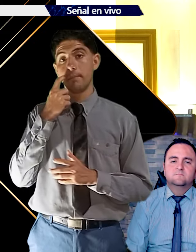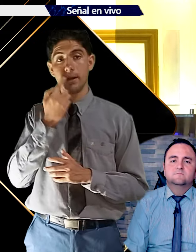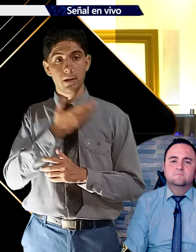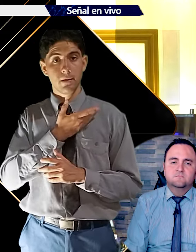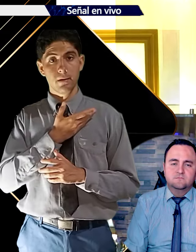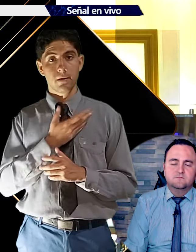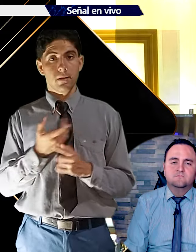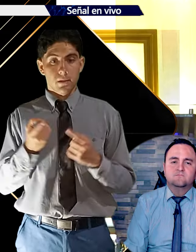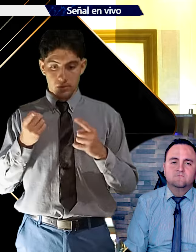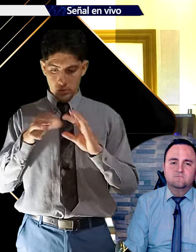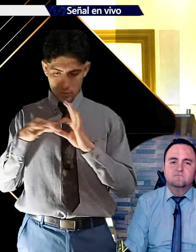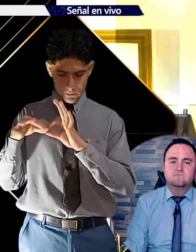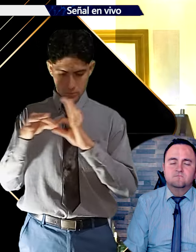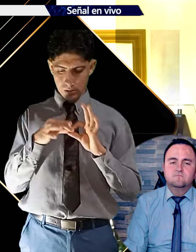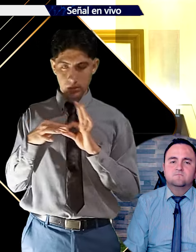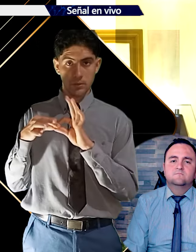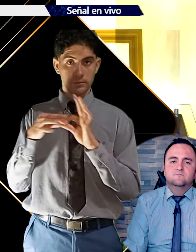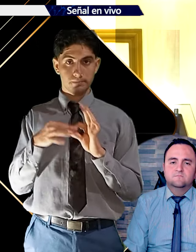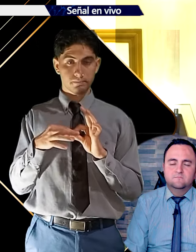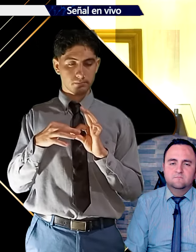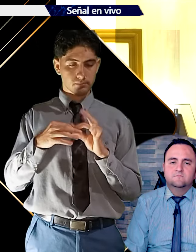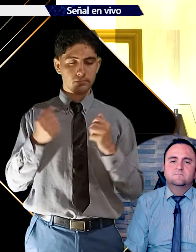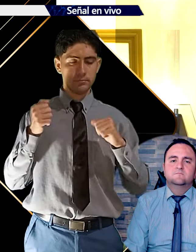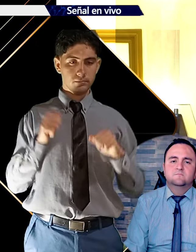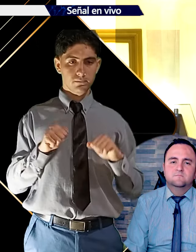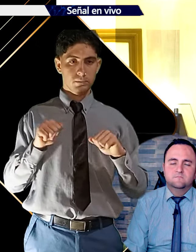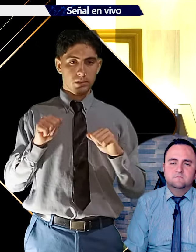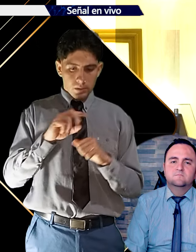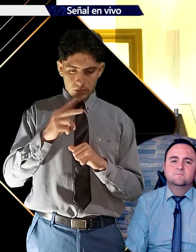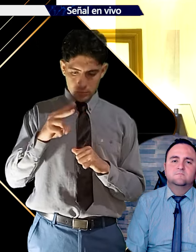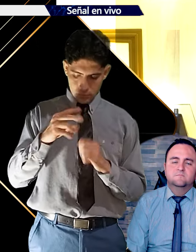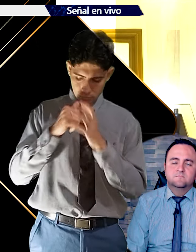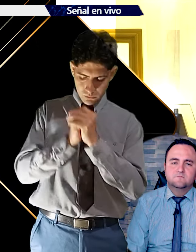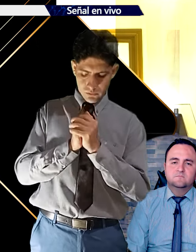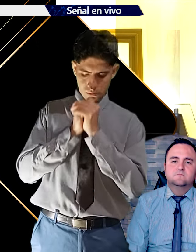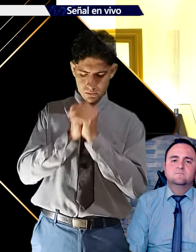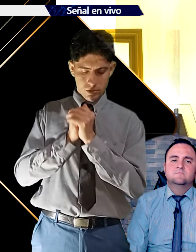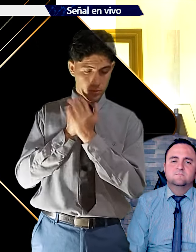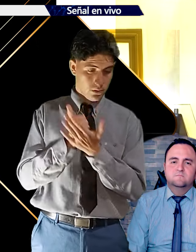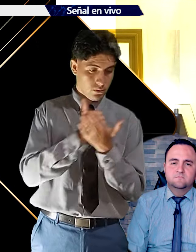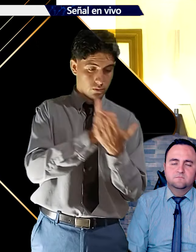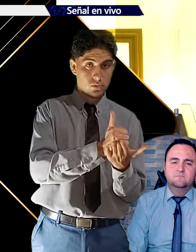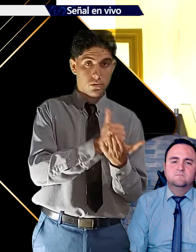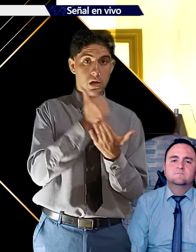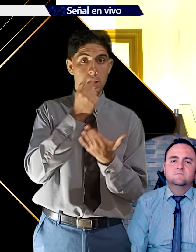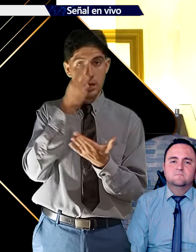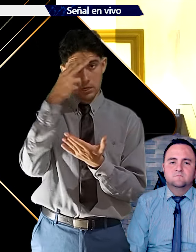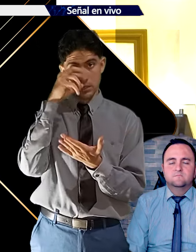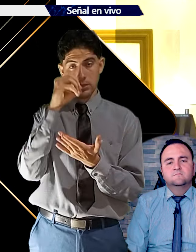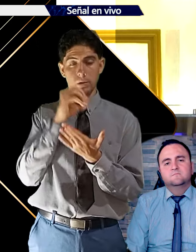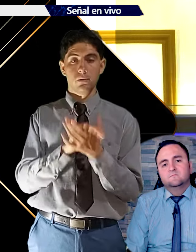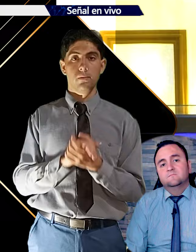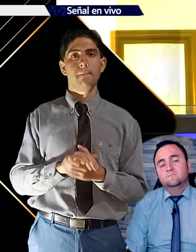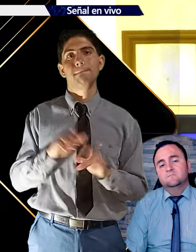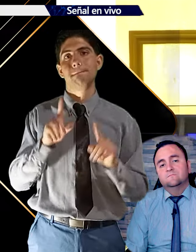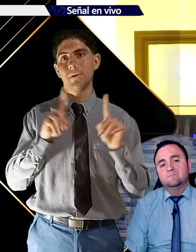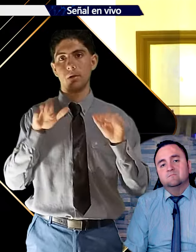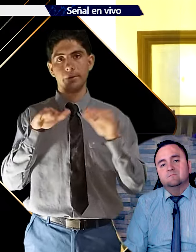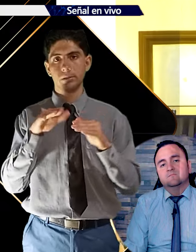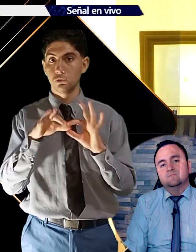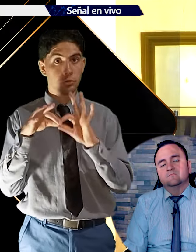Mire, y el papá y la mamá se unieron, porque cuando el papá comienza a echarle la culpa a mamá, te das cuenta, porque de una vez el diablo pone a los padres a pelearse